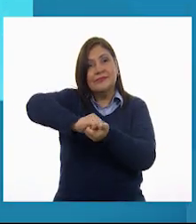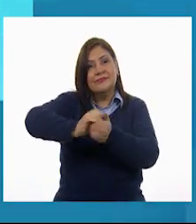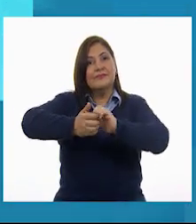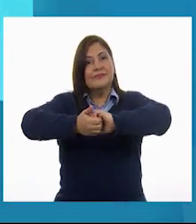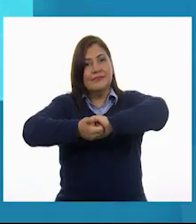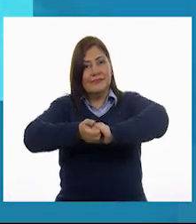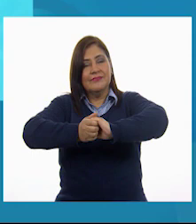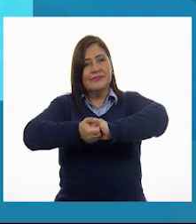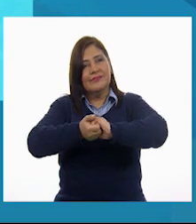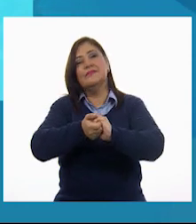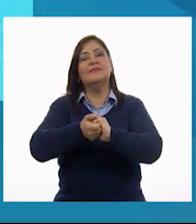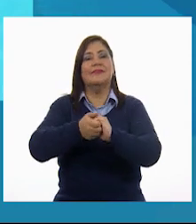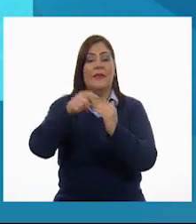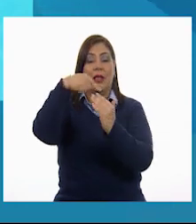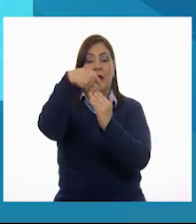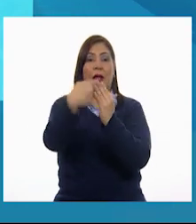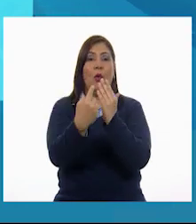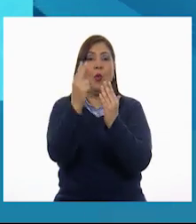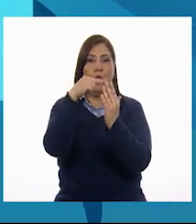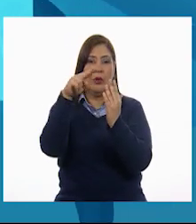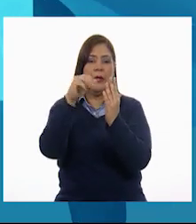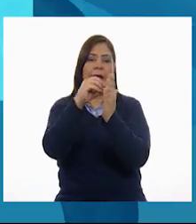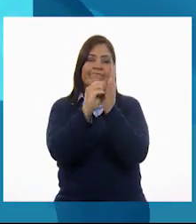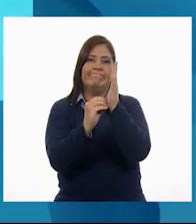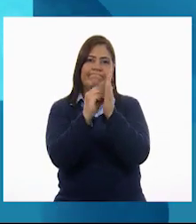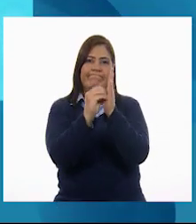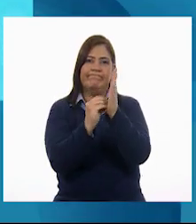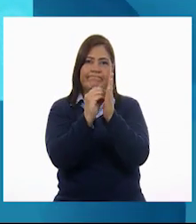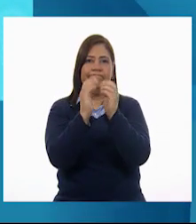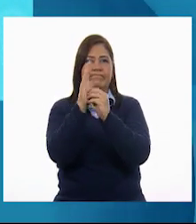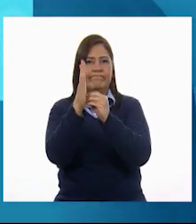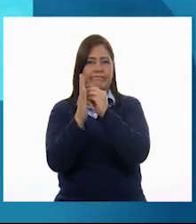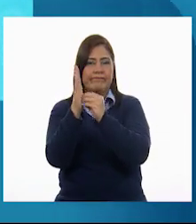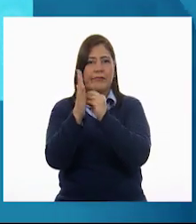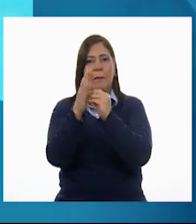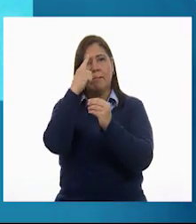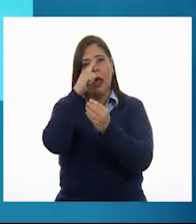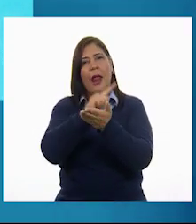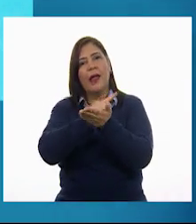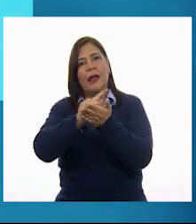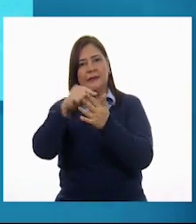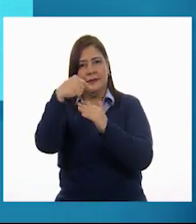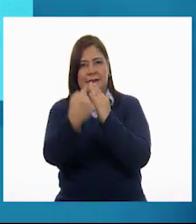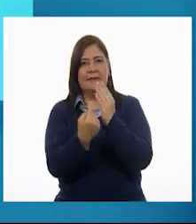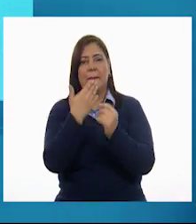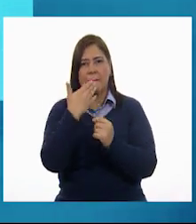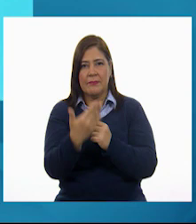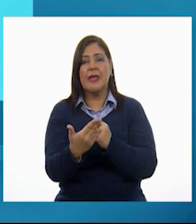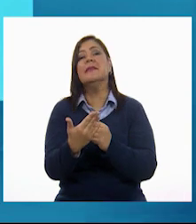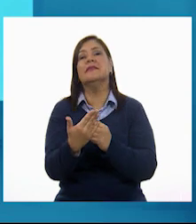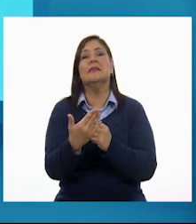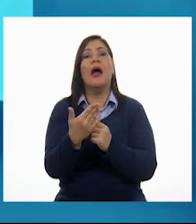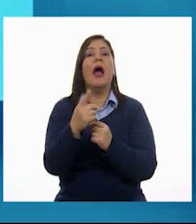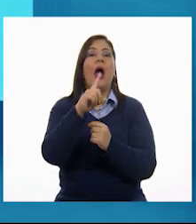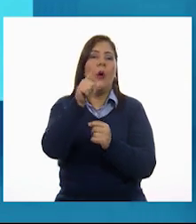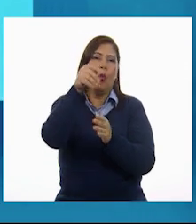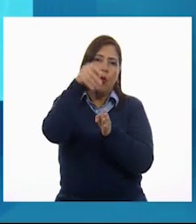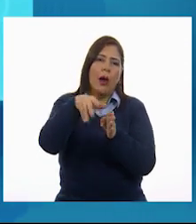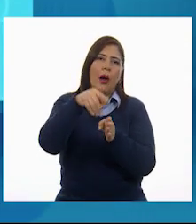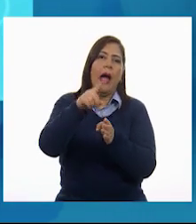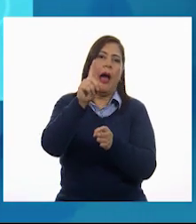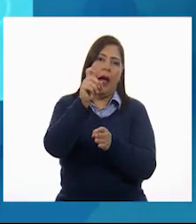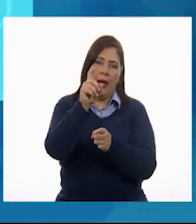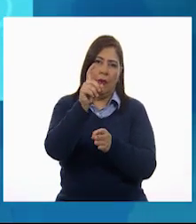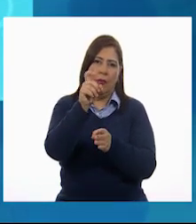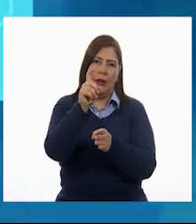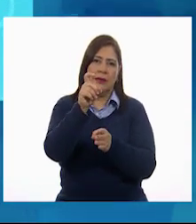dedos. Ahora haz como que rasguñas la palma de tus manos para lavar tus uñas. Enjuaga tus manos con